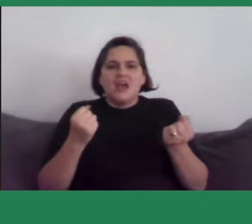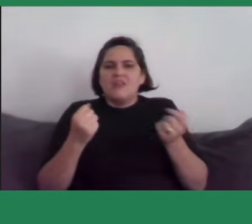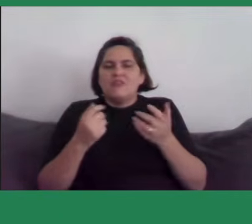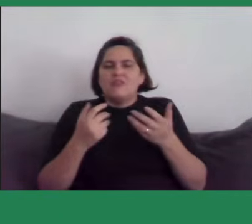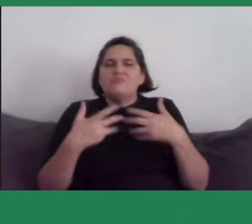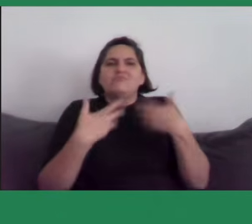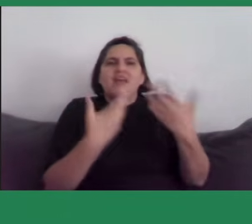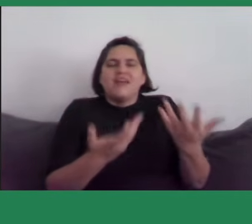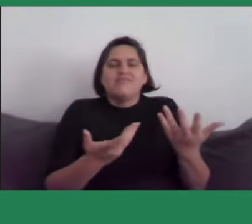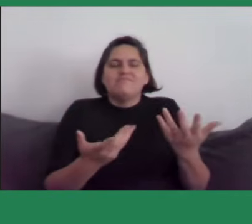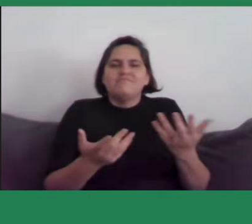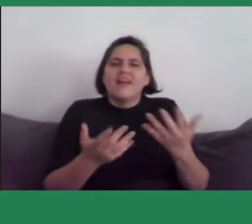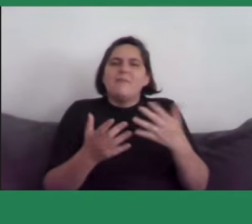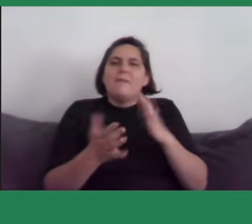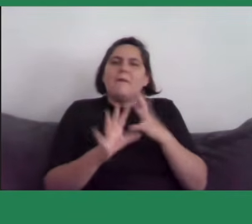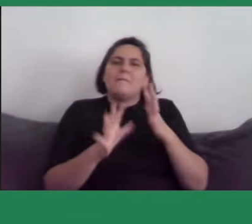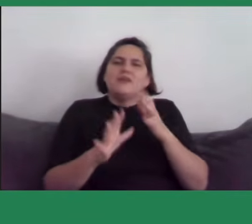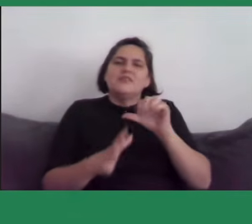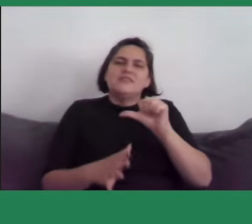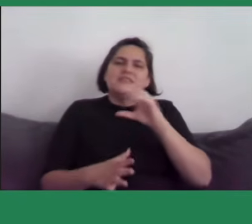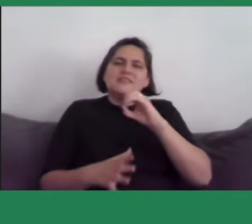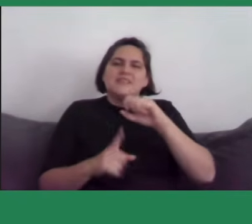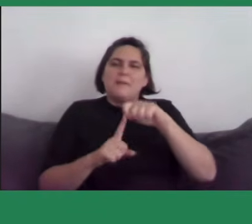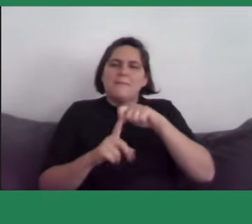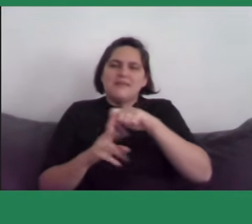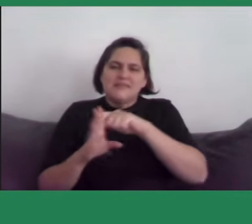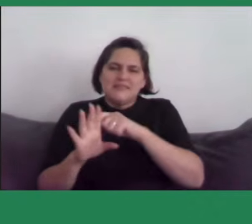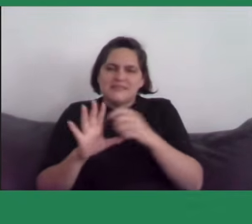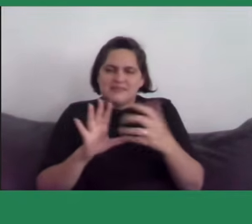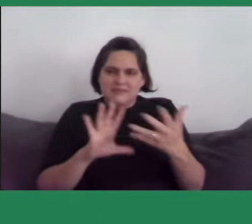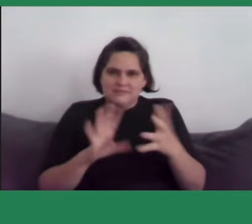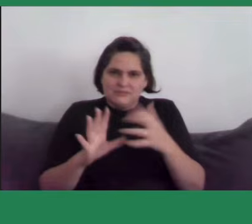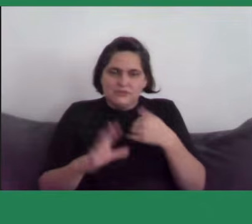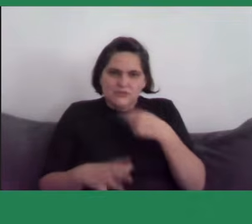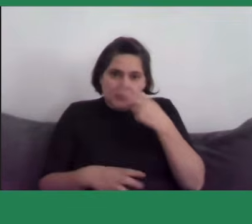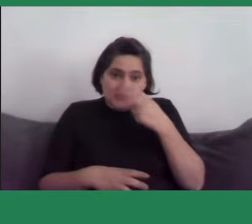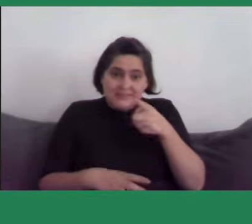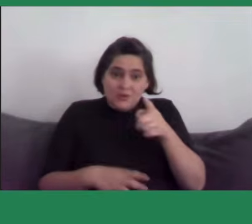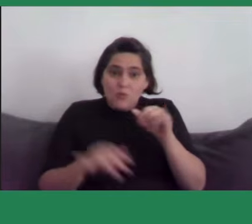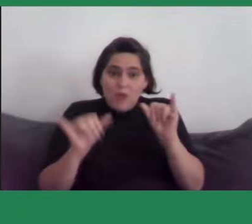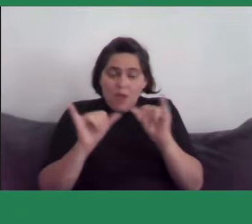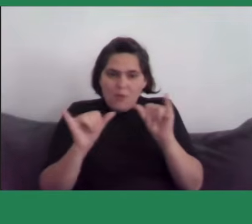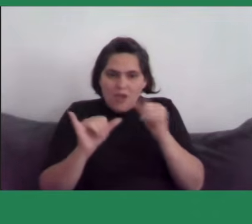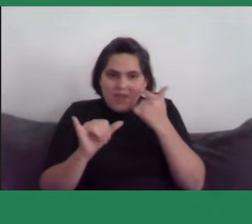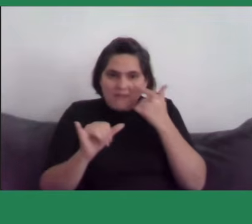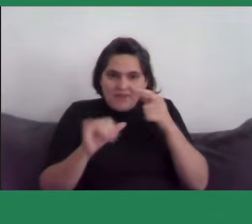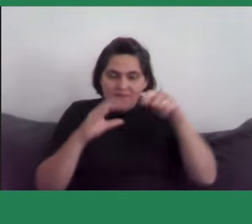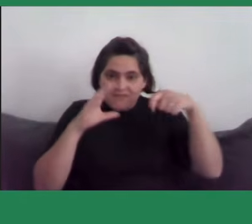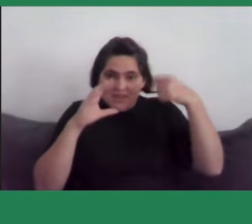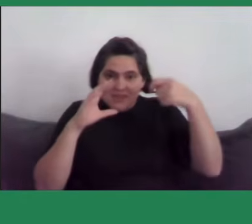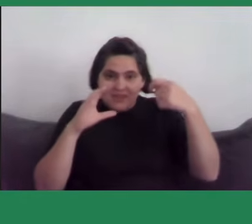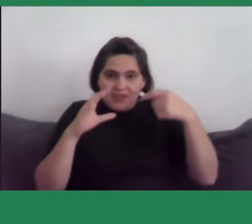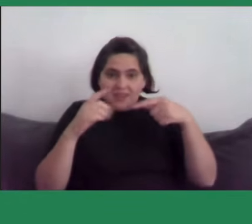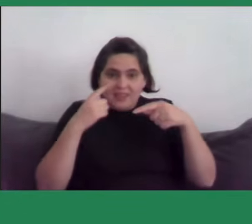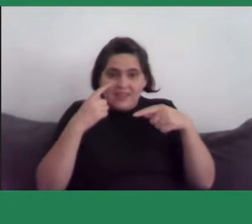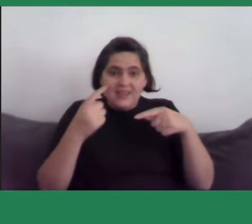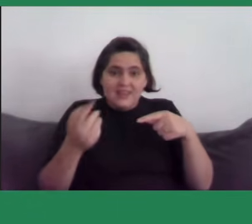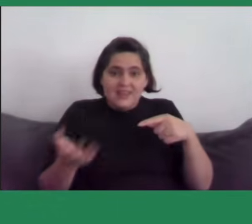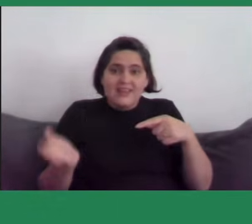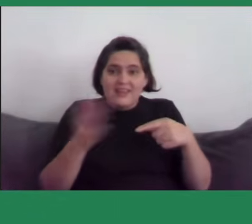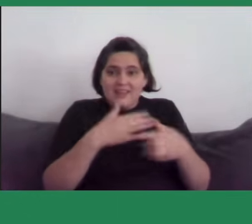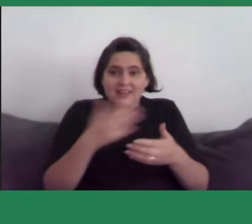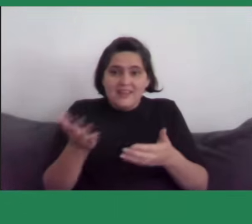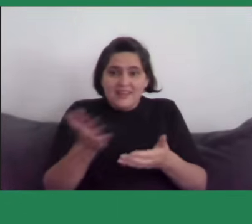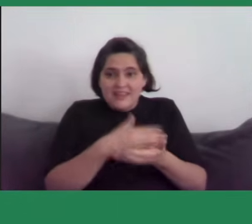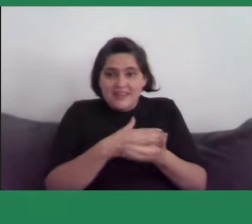edad. Como vemos acá, en este video, vemos que esta niña está mostrando And the entonces doggy un is